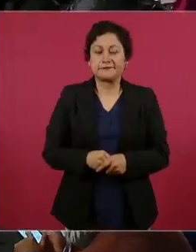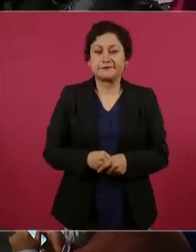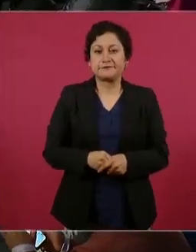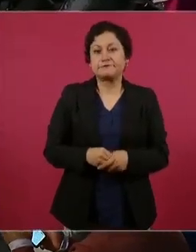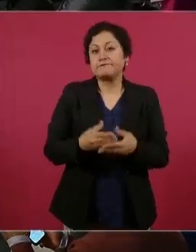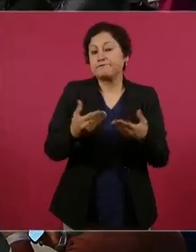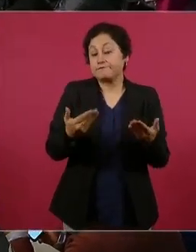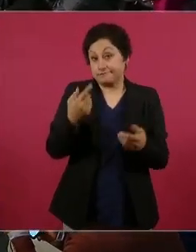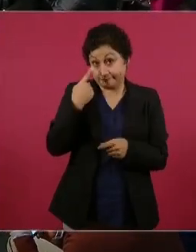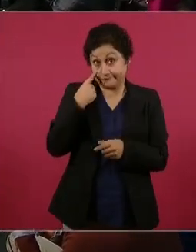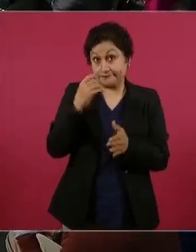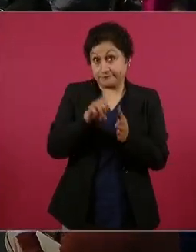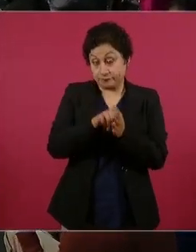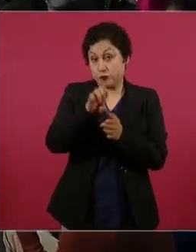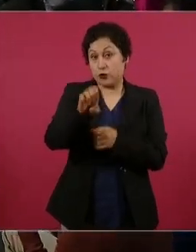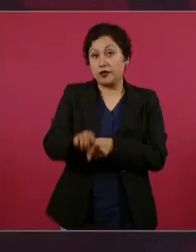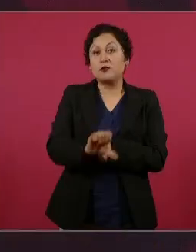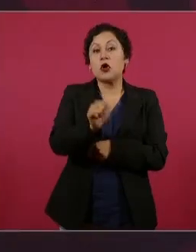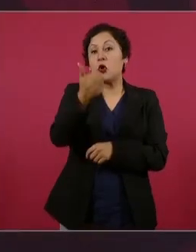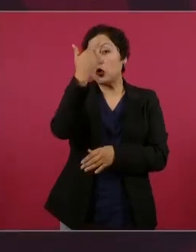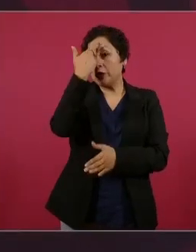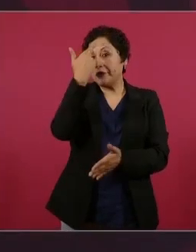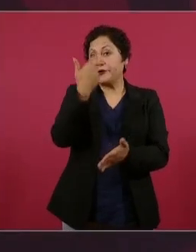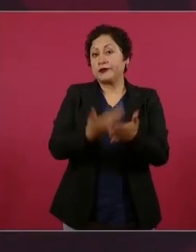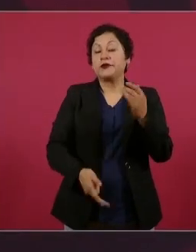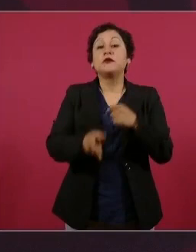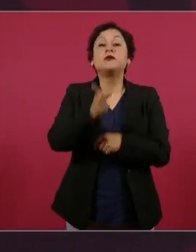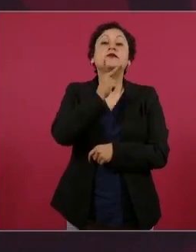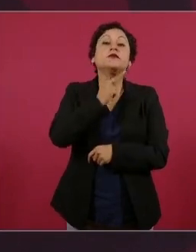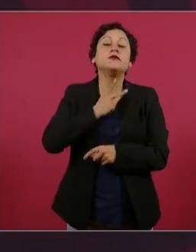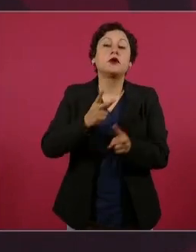Tenemos el caso del huachicol.